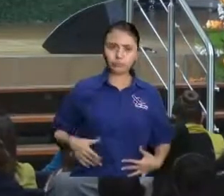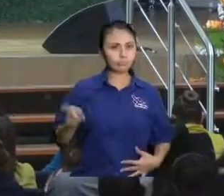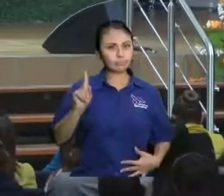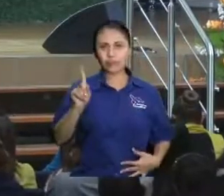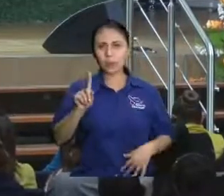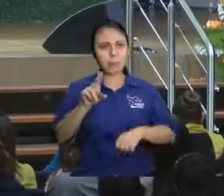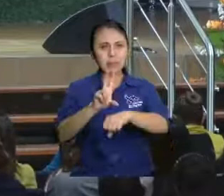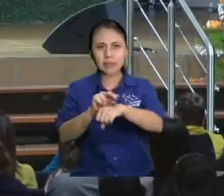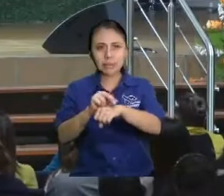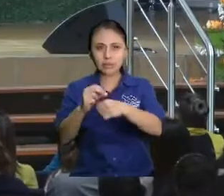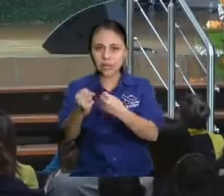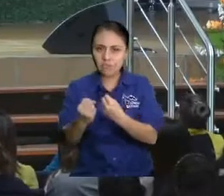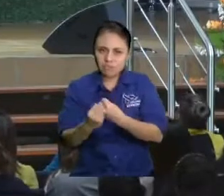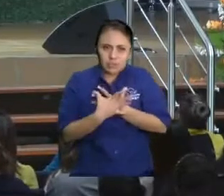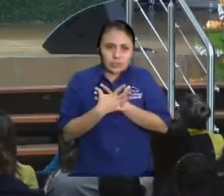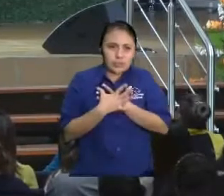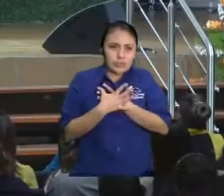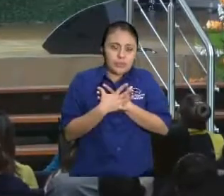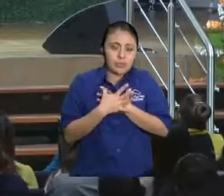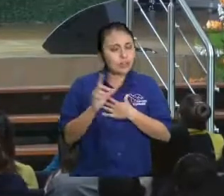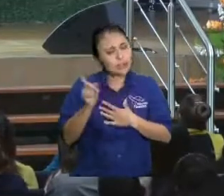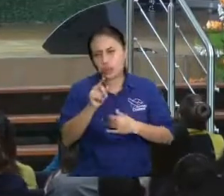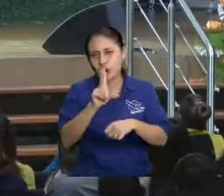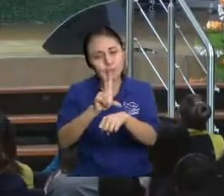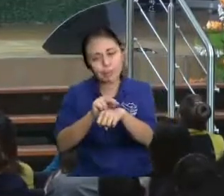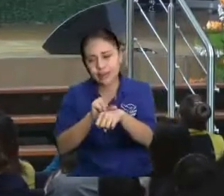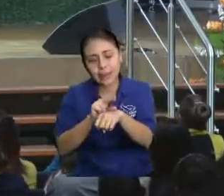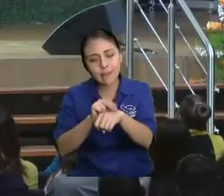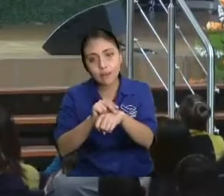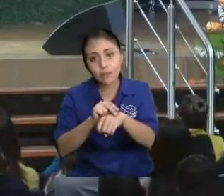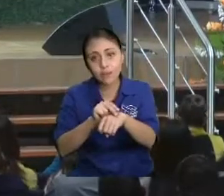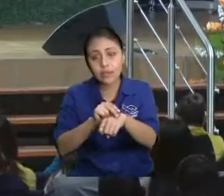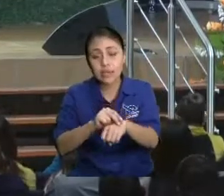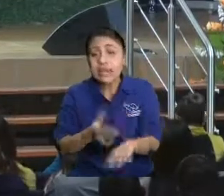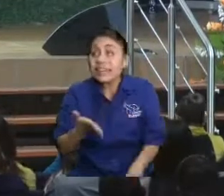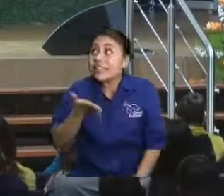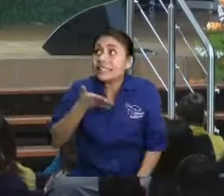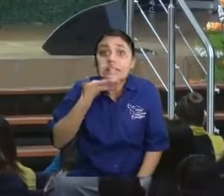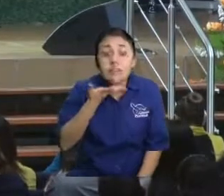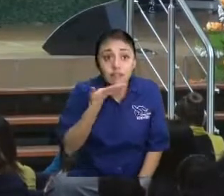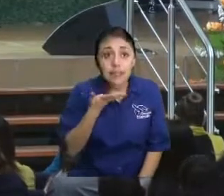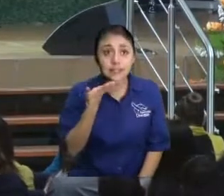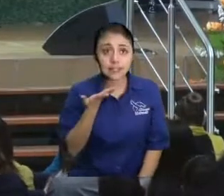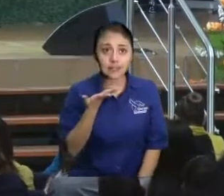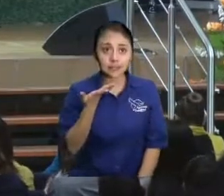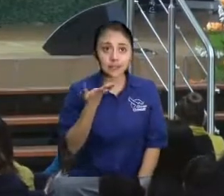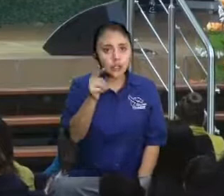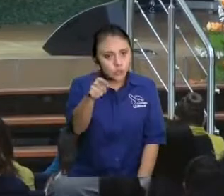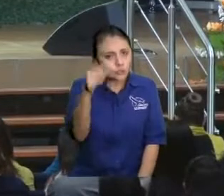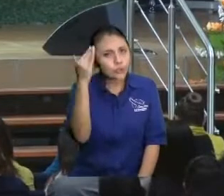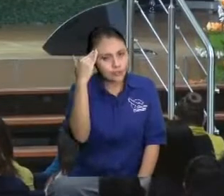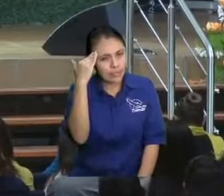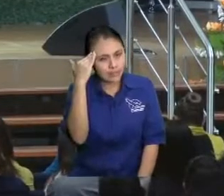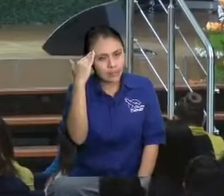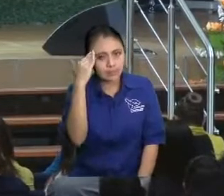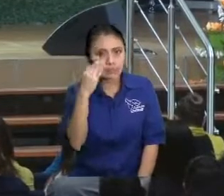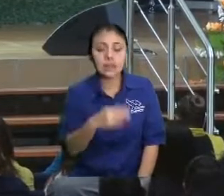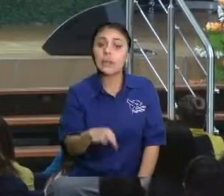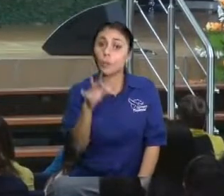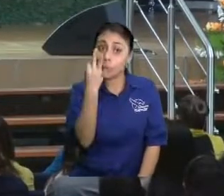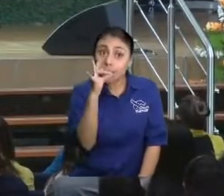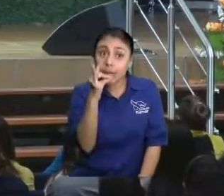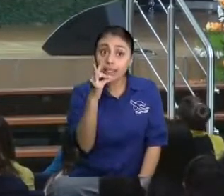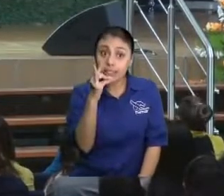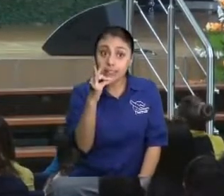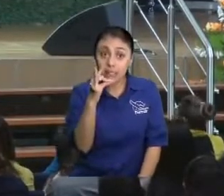mancharan. No deberíamos de permitir que se mancharan. Y es tan fácil, hermano. Usted lo sabe, sobre todo las hermanas, lo hemos